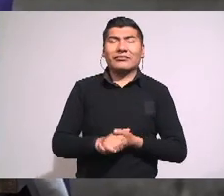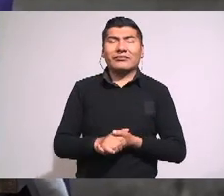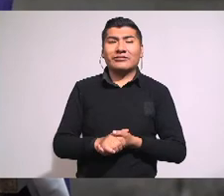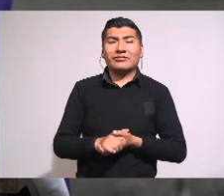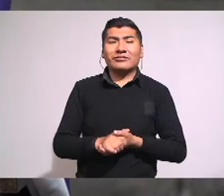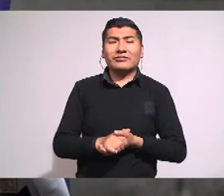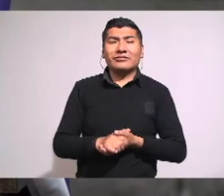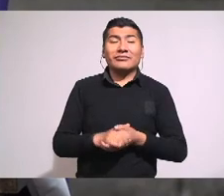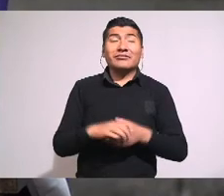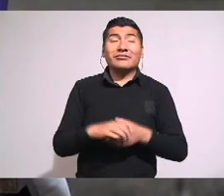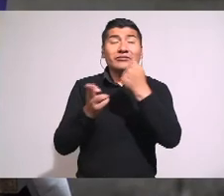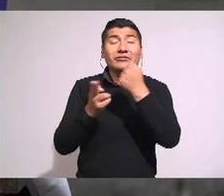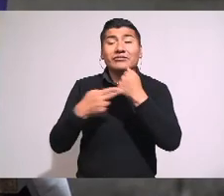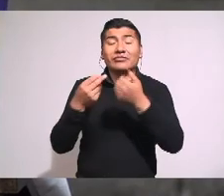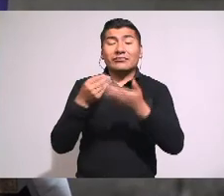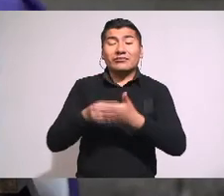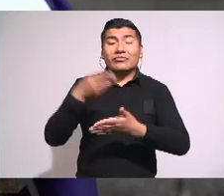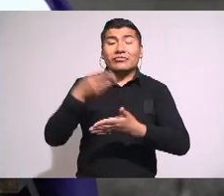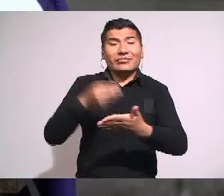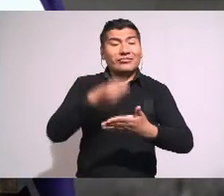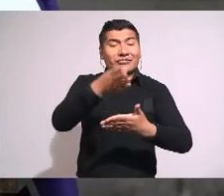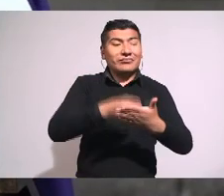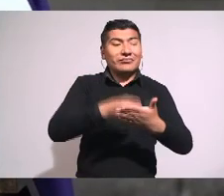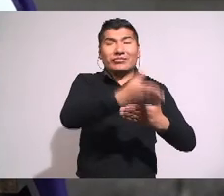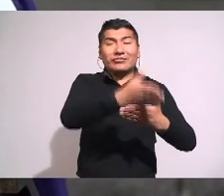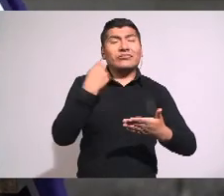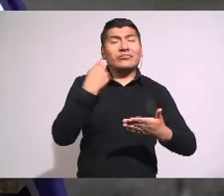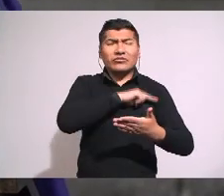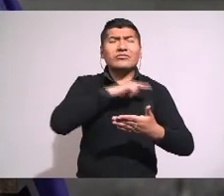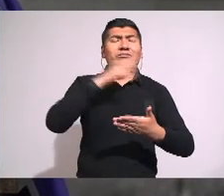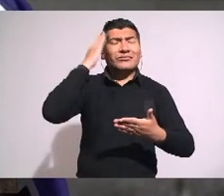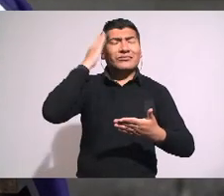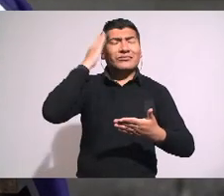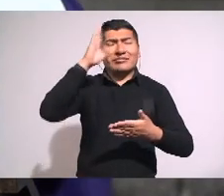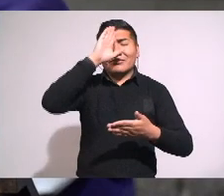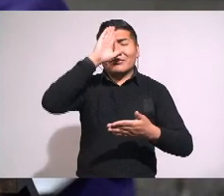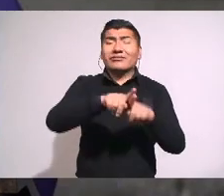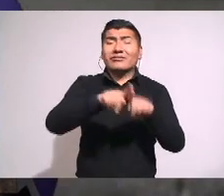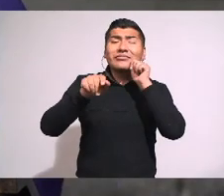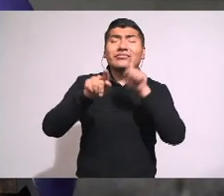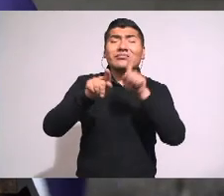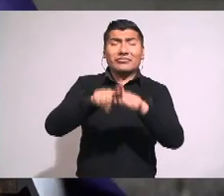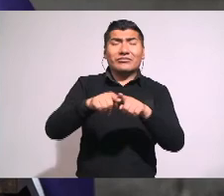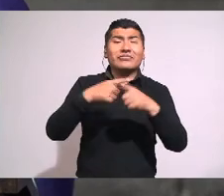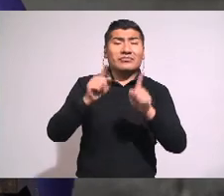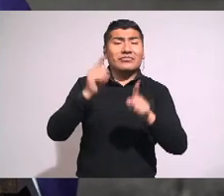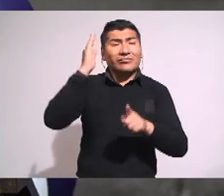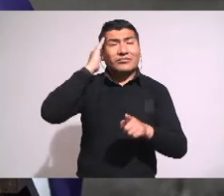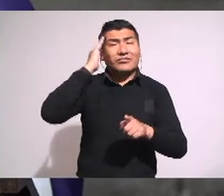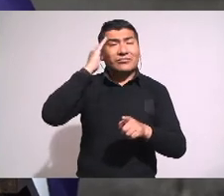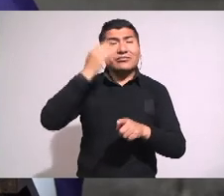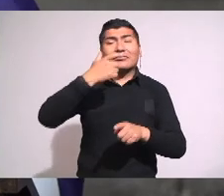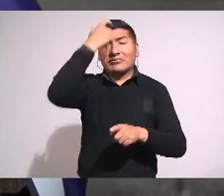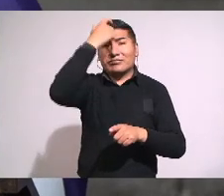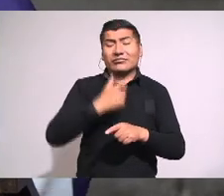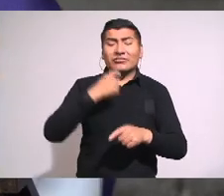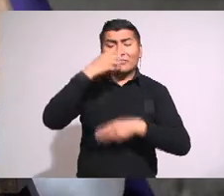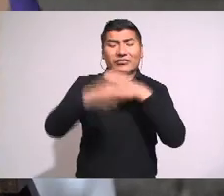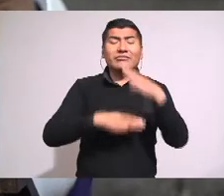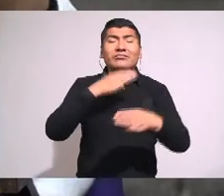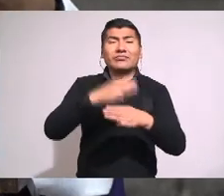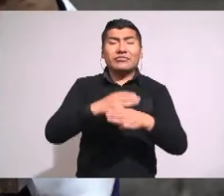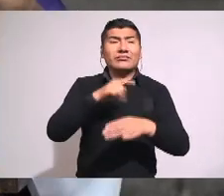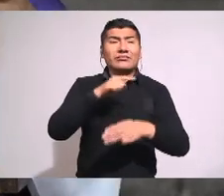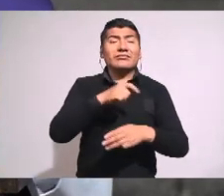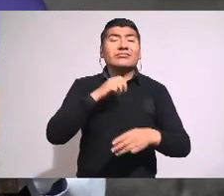el amontonar cosas, que nosotros lo sabemos, queridos hermanos, pero lo sabemos existencialmente, es